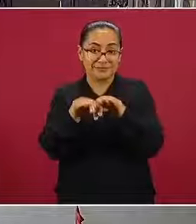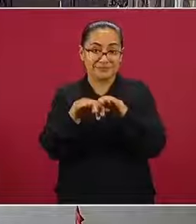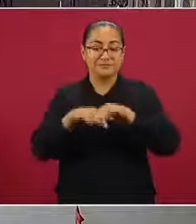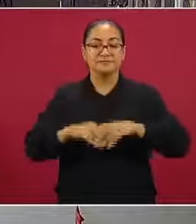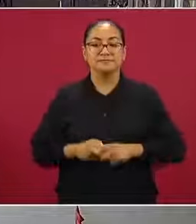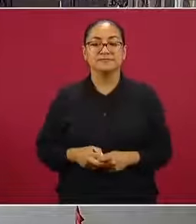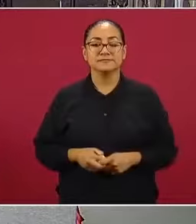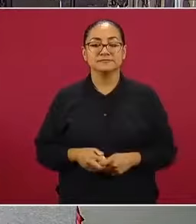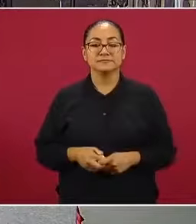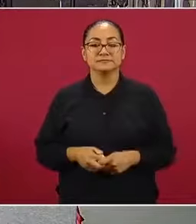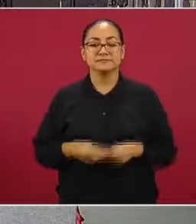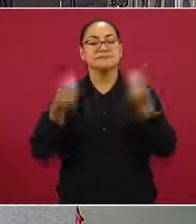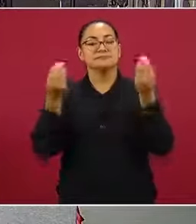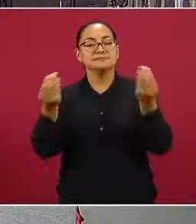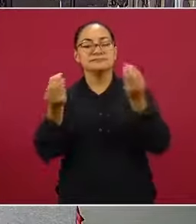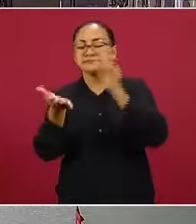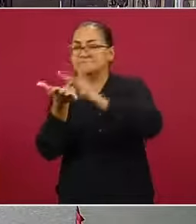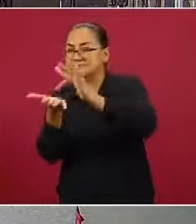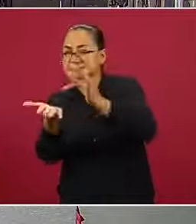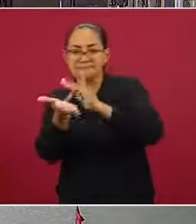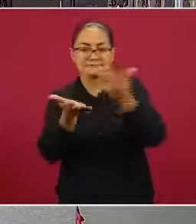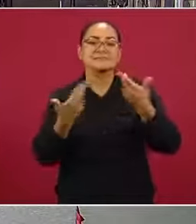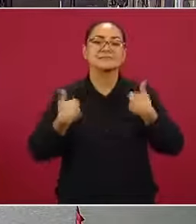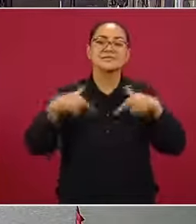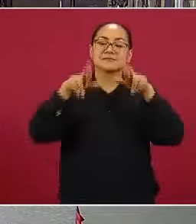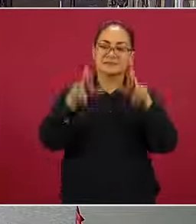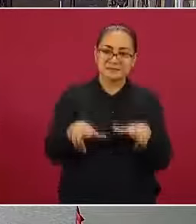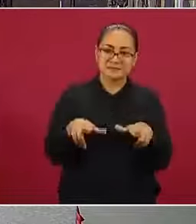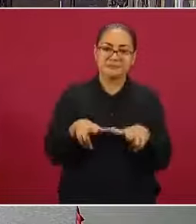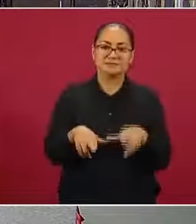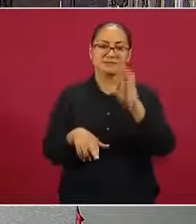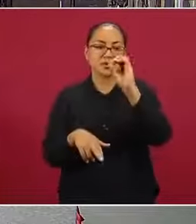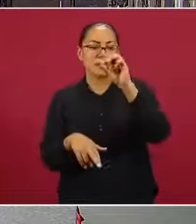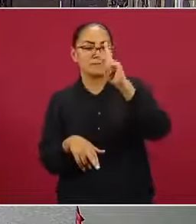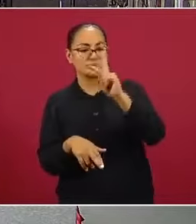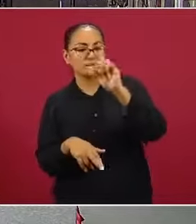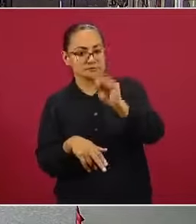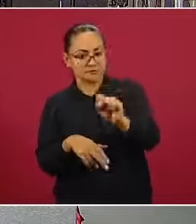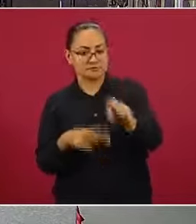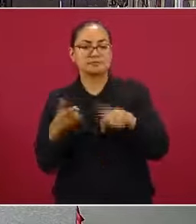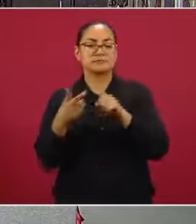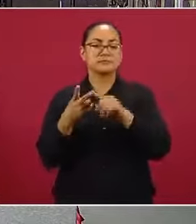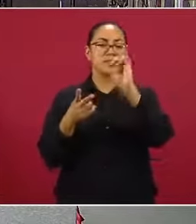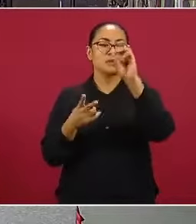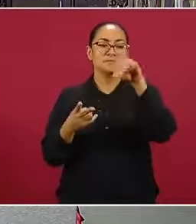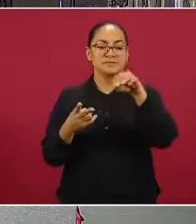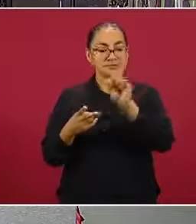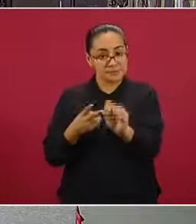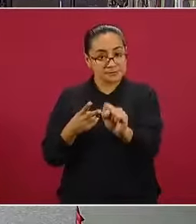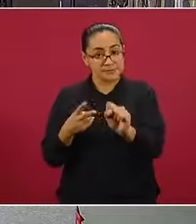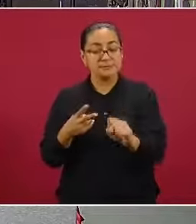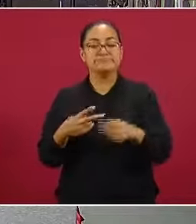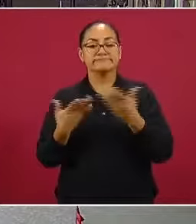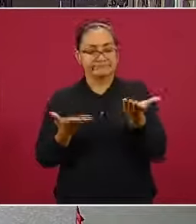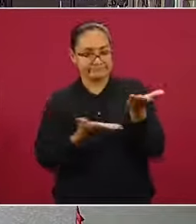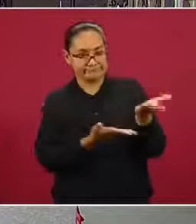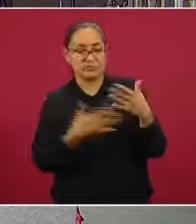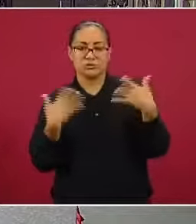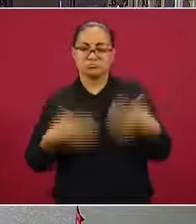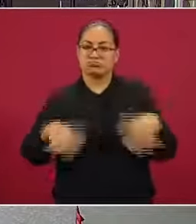Muchas gracias, Cristian Morales, representante en México de la Organización Mundial y la Organización Panamericana de la Salud. Es un privilegio